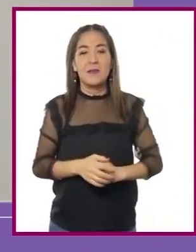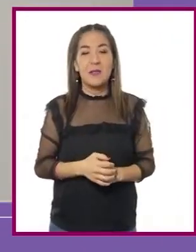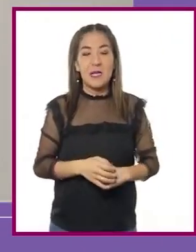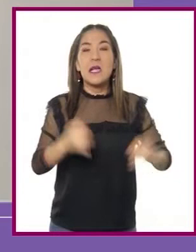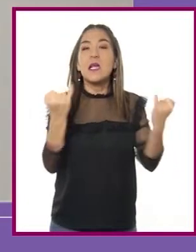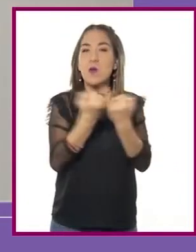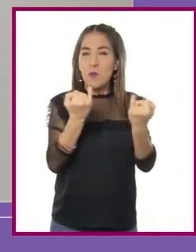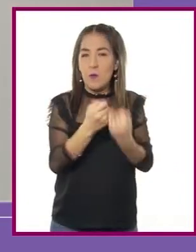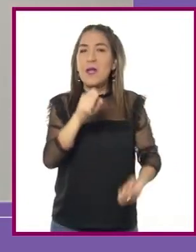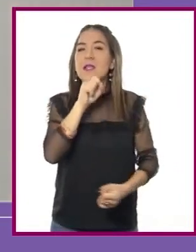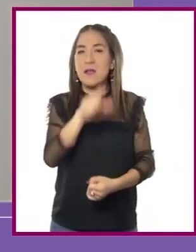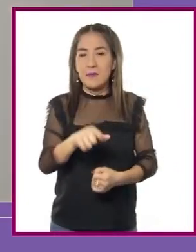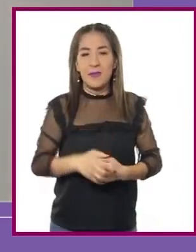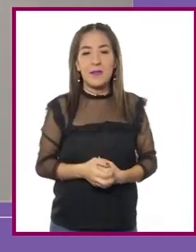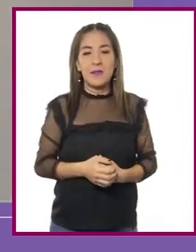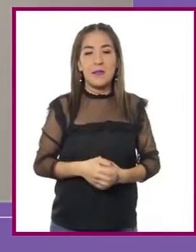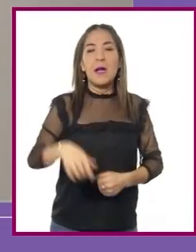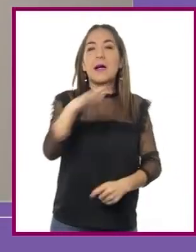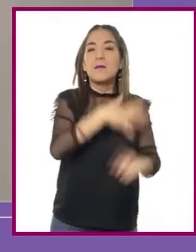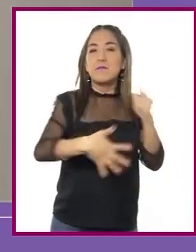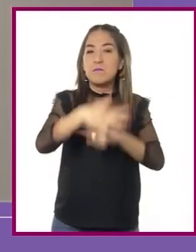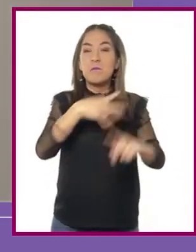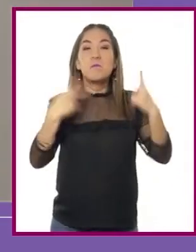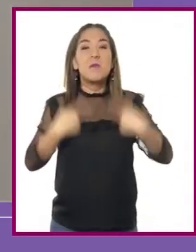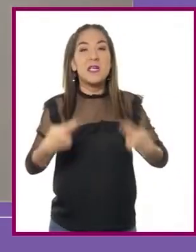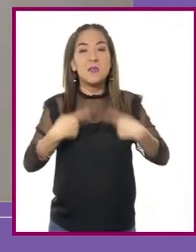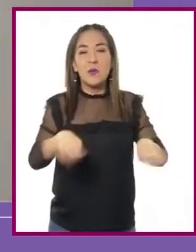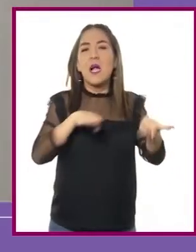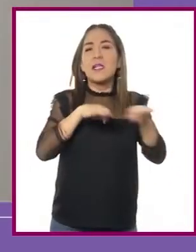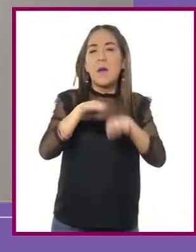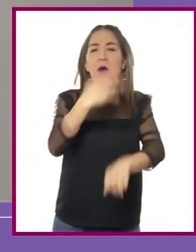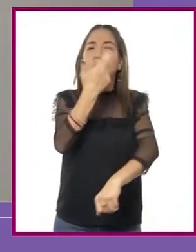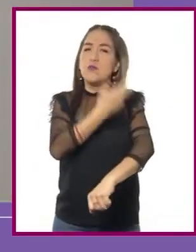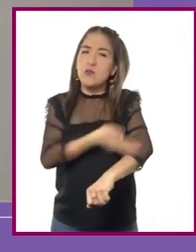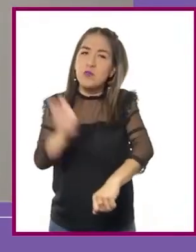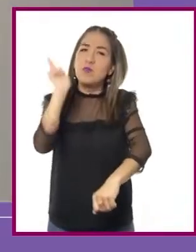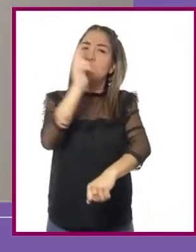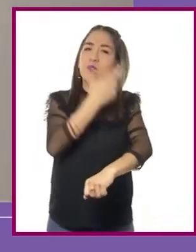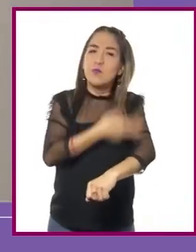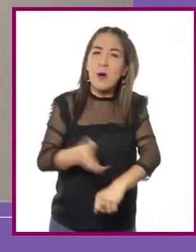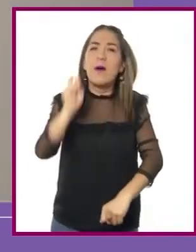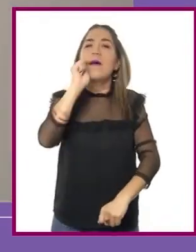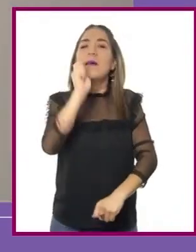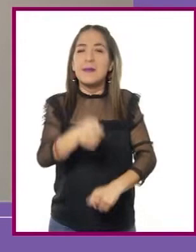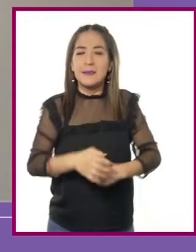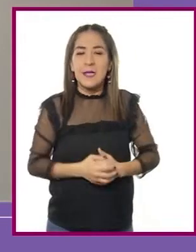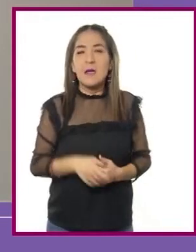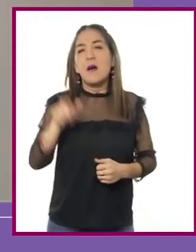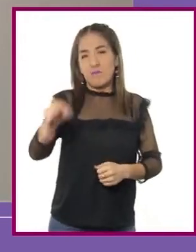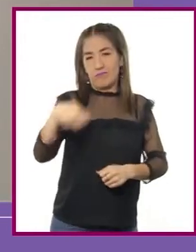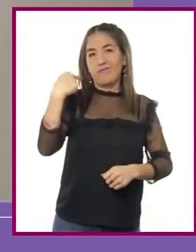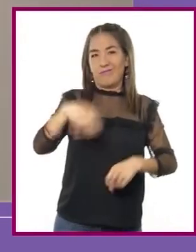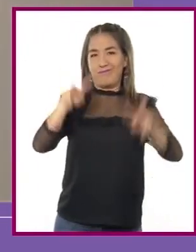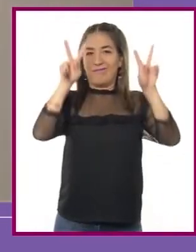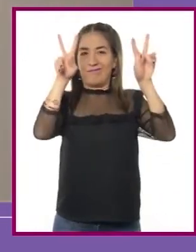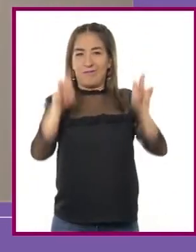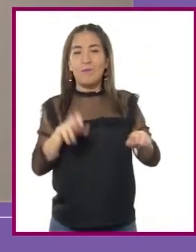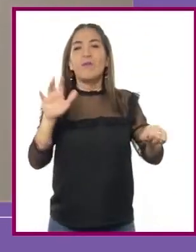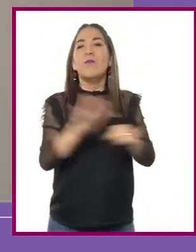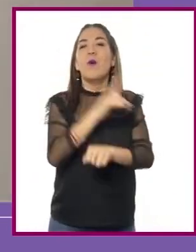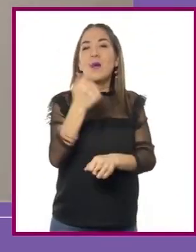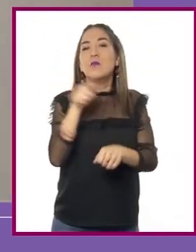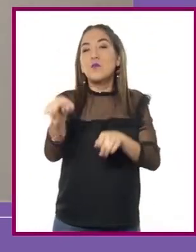Además están las y los trabajadores eventuales, quienes así se denominan por el trabajo